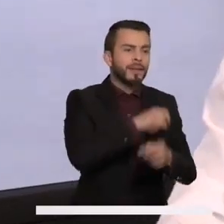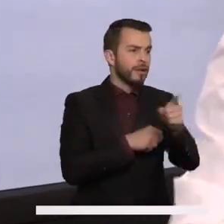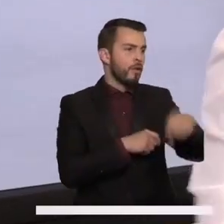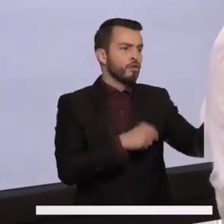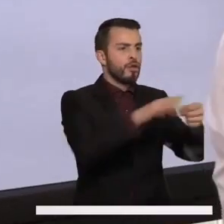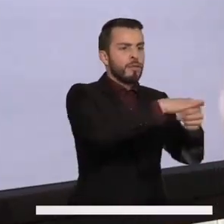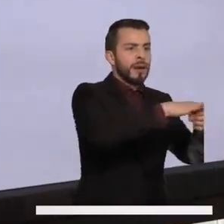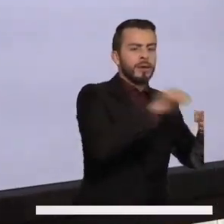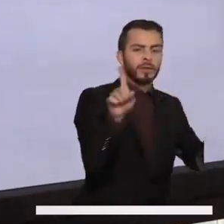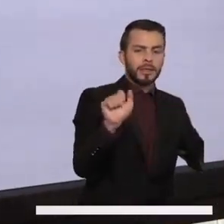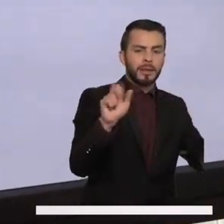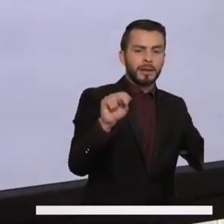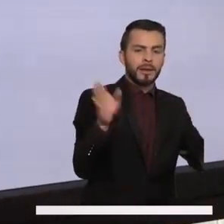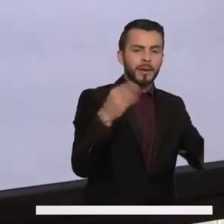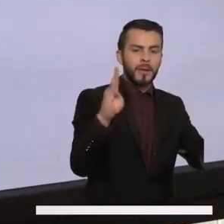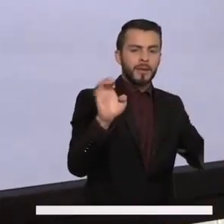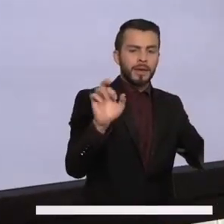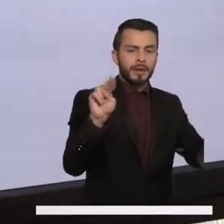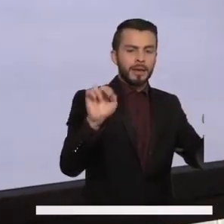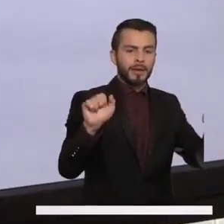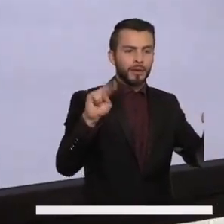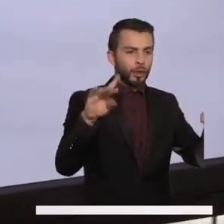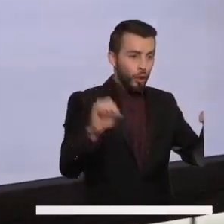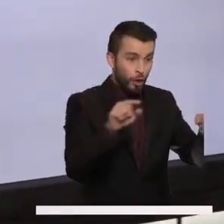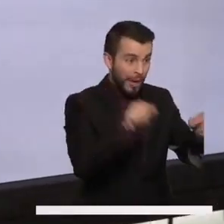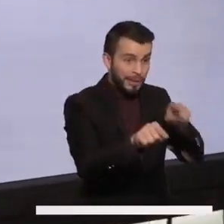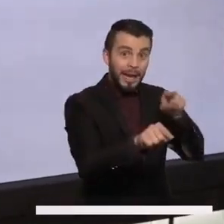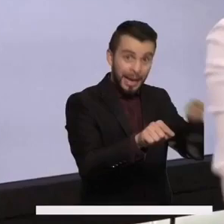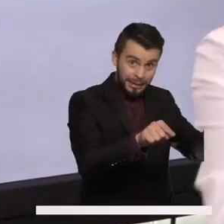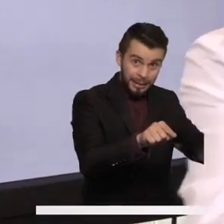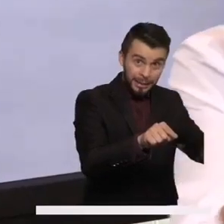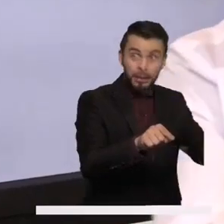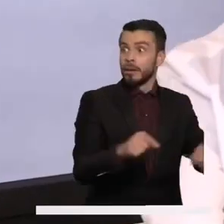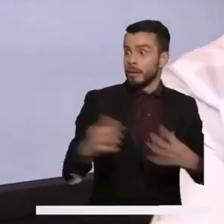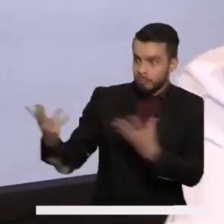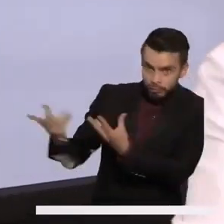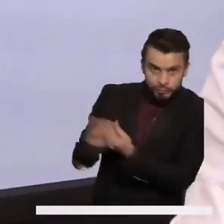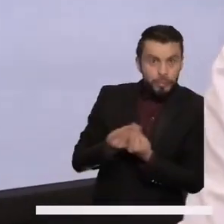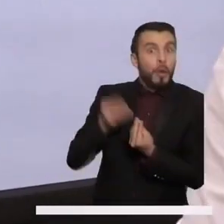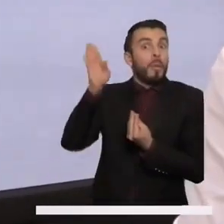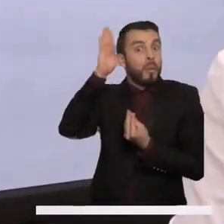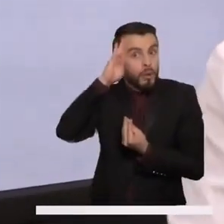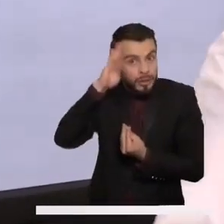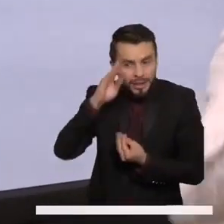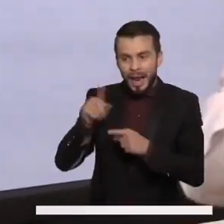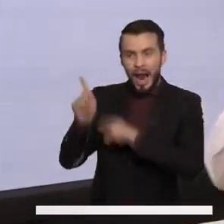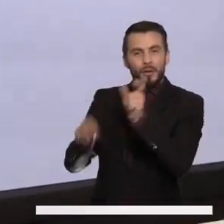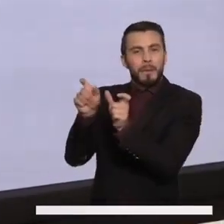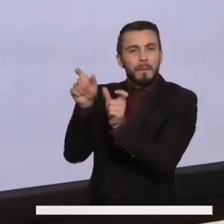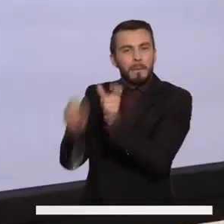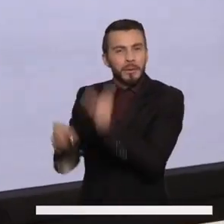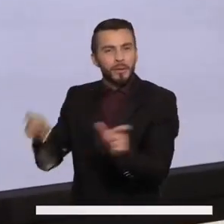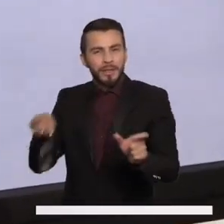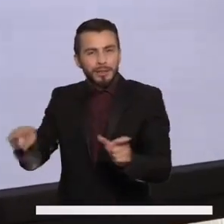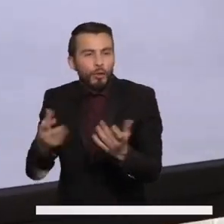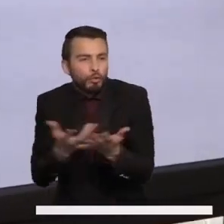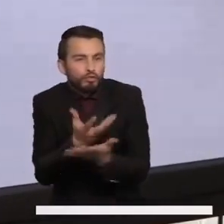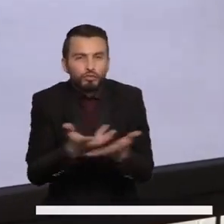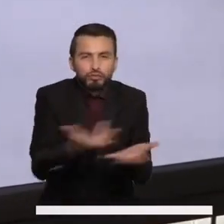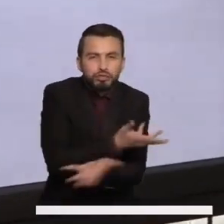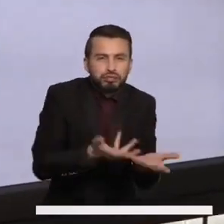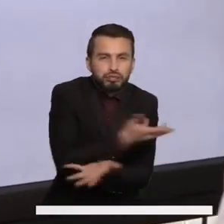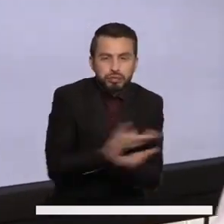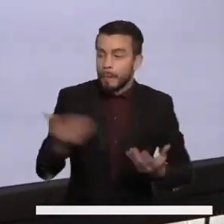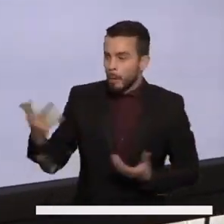hemos sido nuestros gestores y la policía a devolvernos a que los dejen en los sitios donde viven